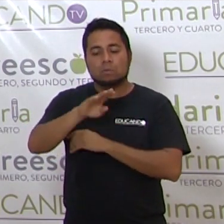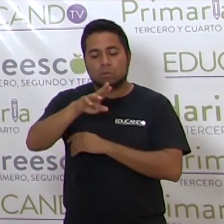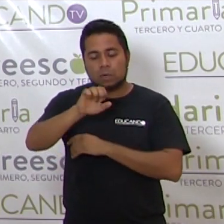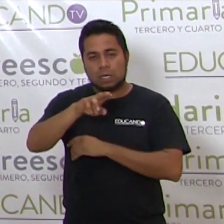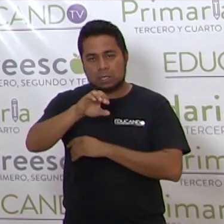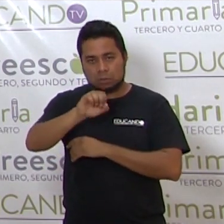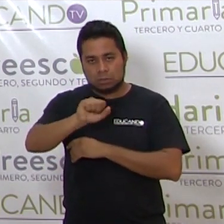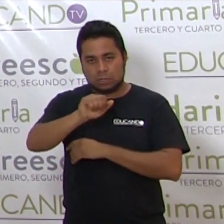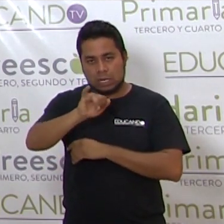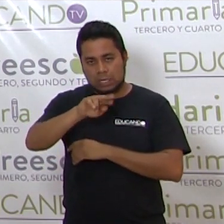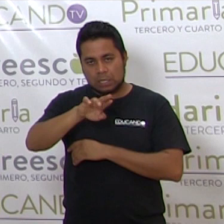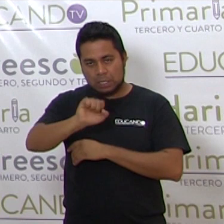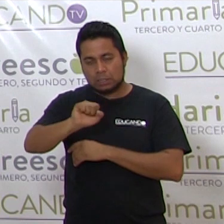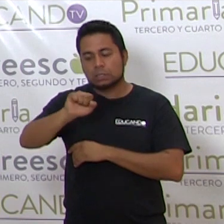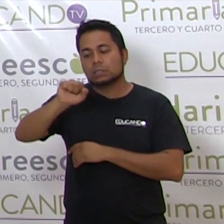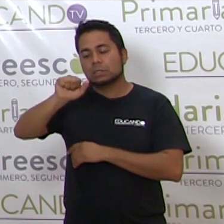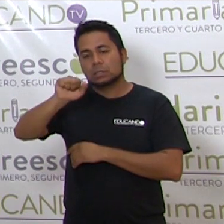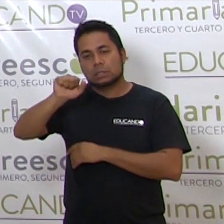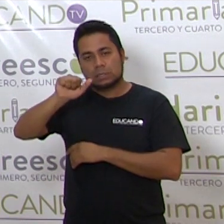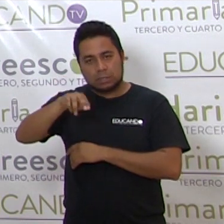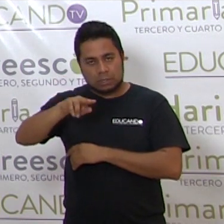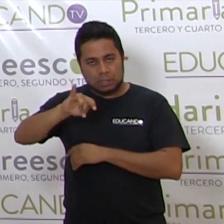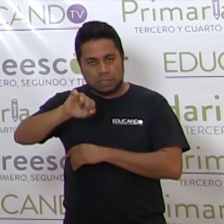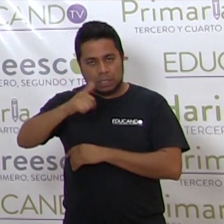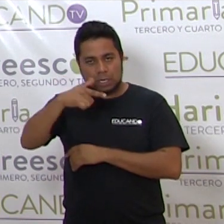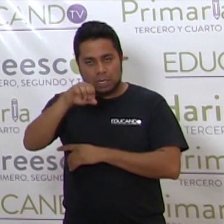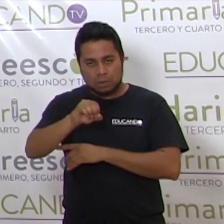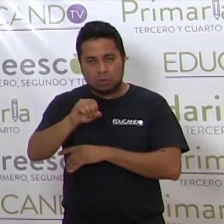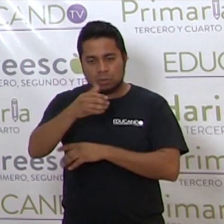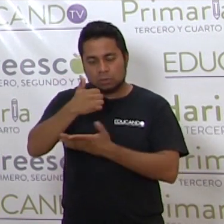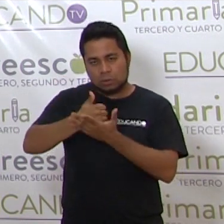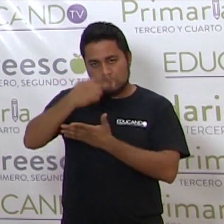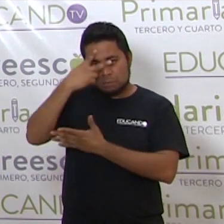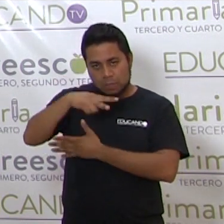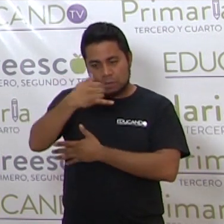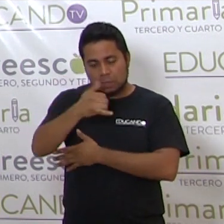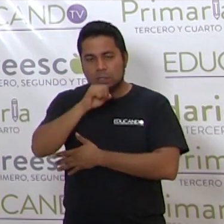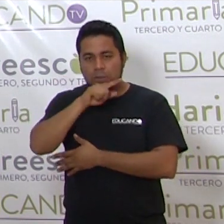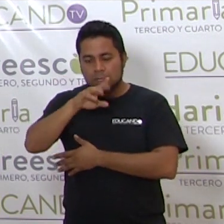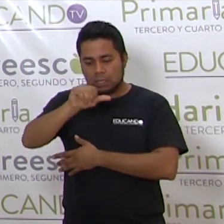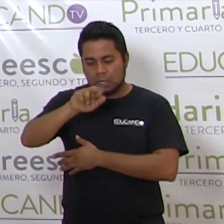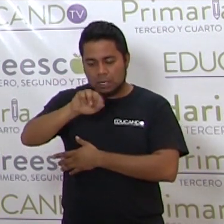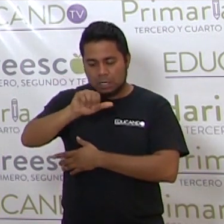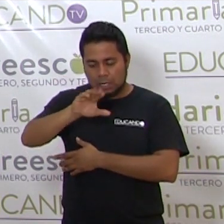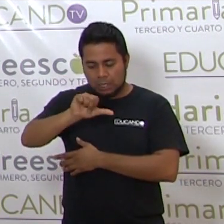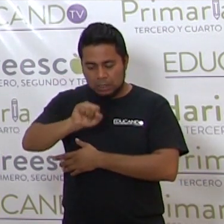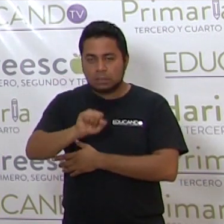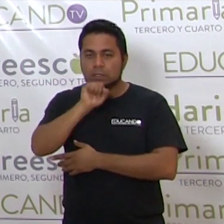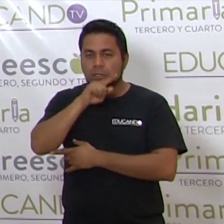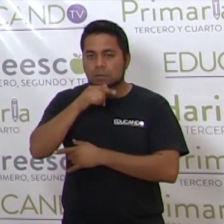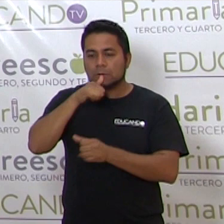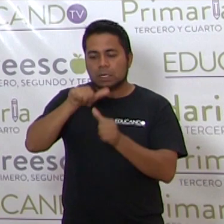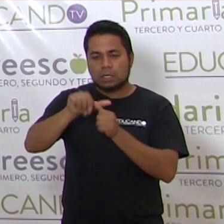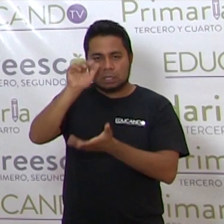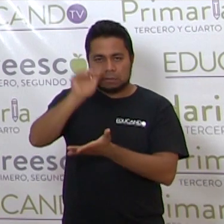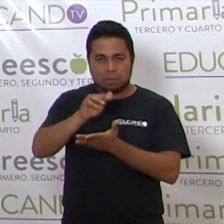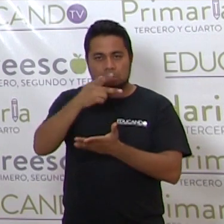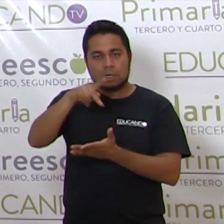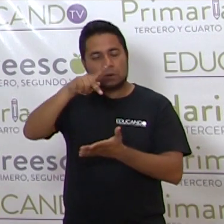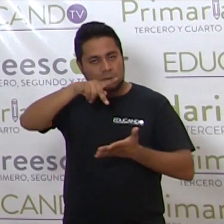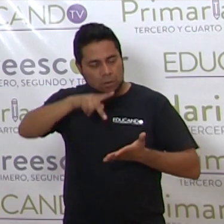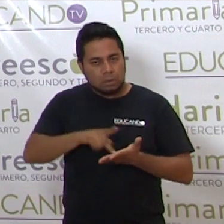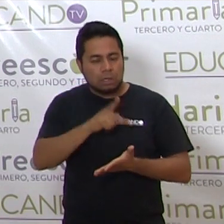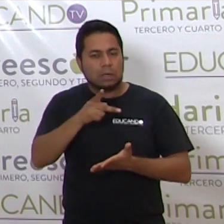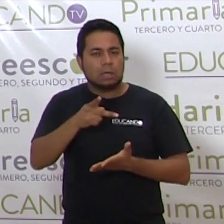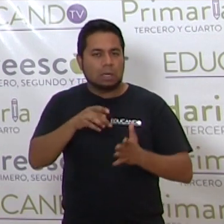ciudad de méxico y caracas también se escriben con minúscula pero una vez más si